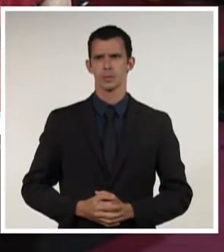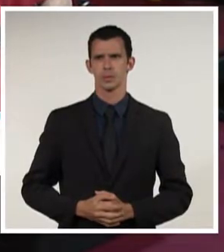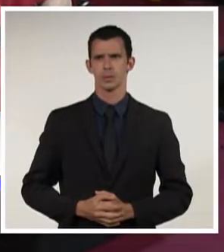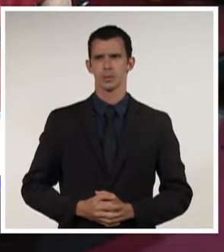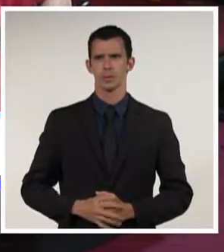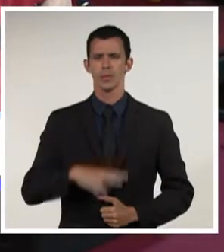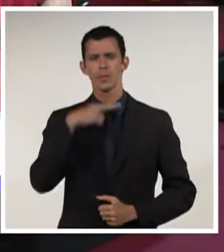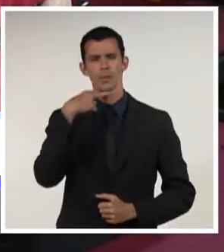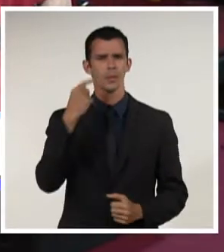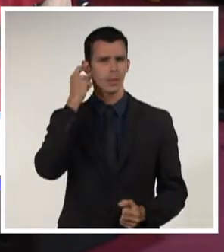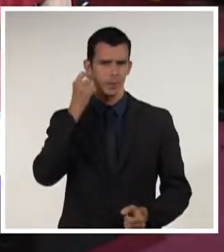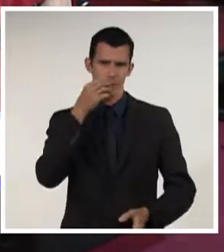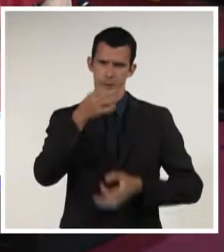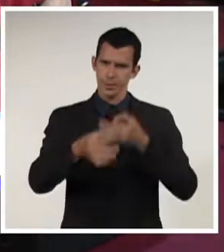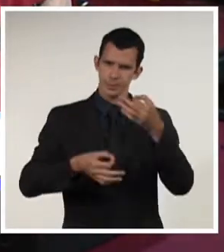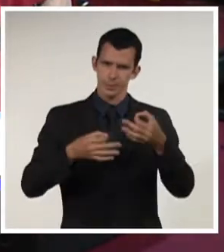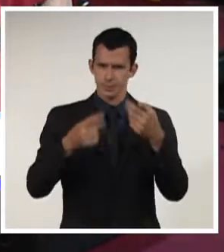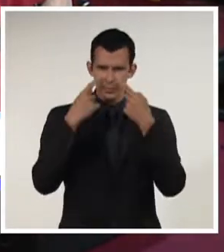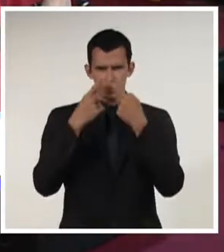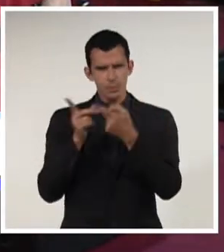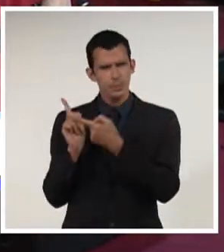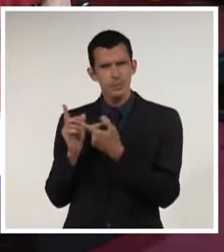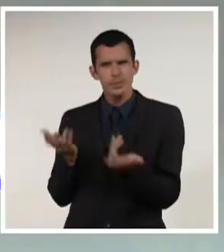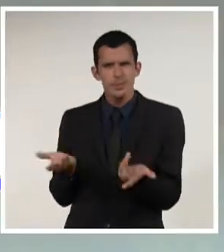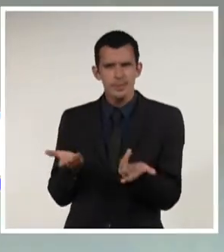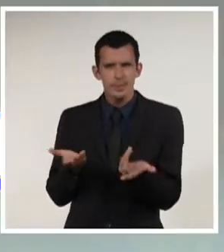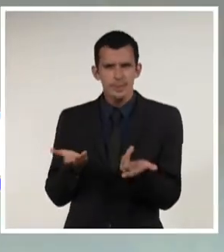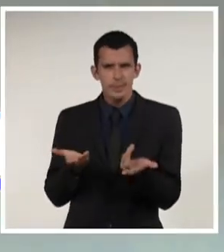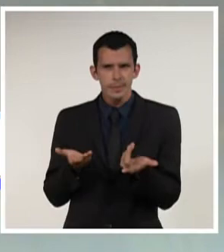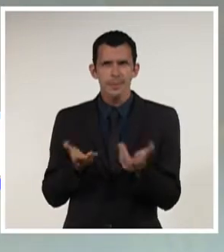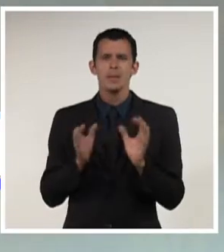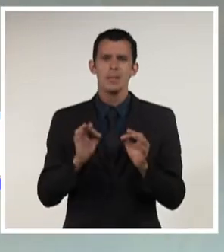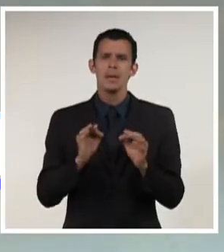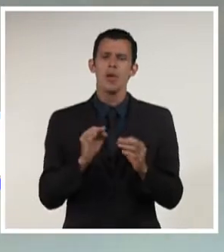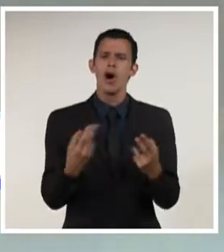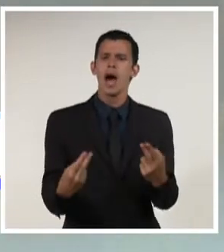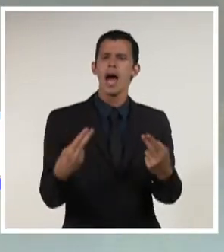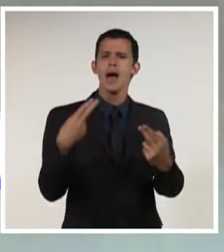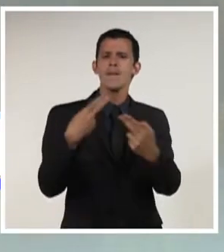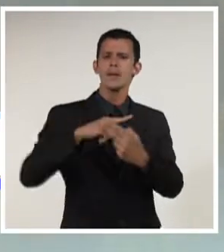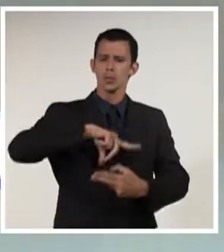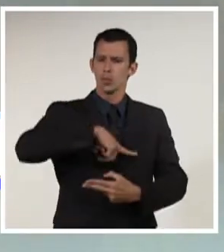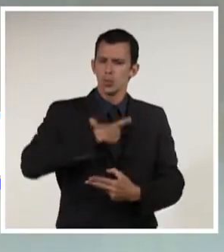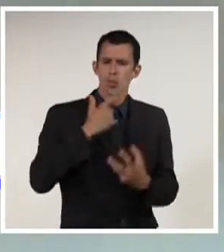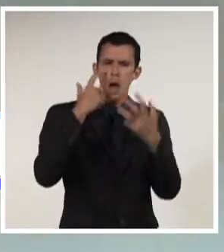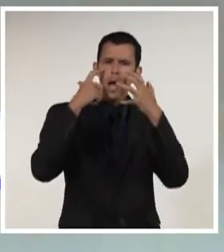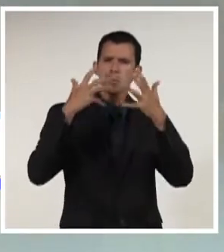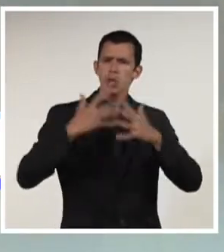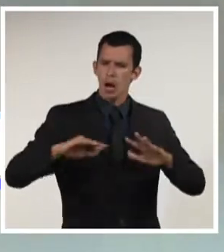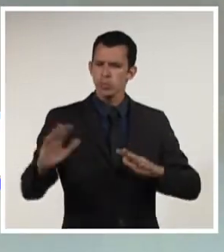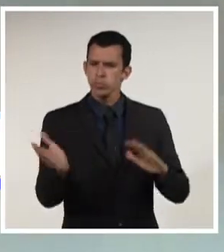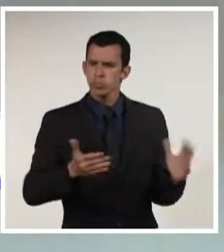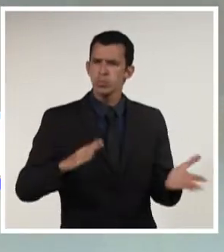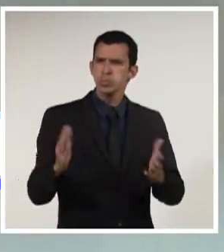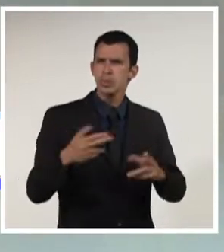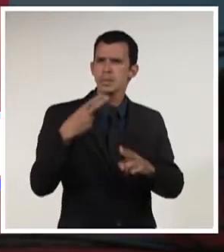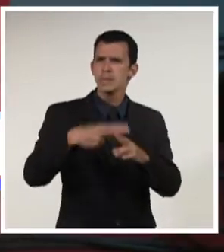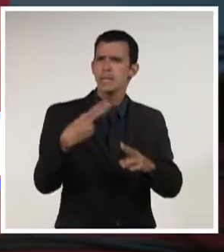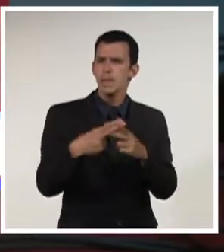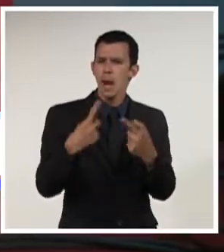con los colores de la rumba está en cuenta regresiva el 31 de agosto comienza timbalaye en su décimo cuarta edición